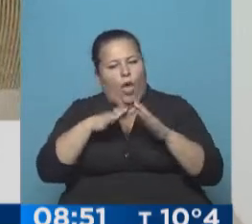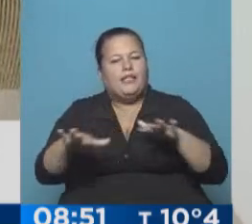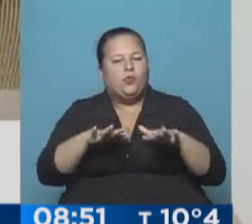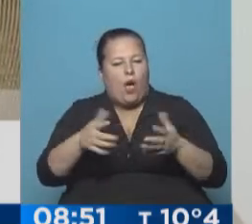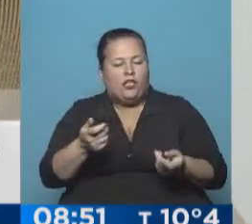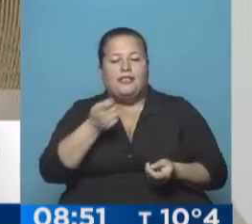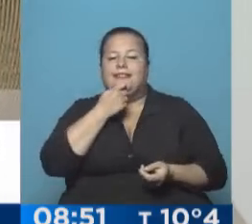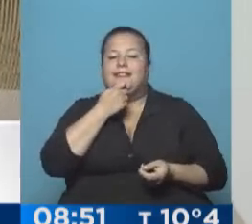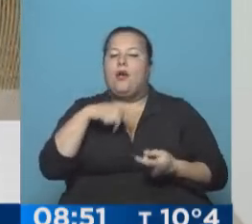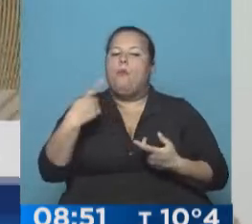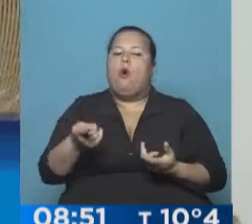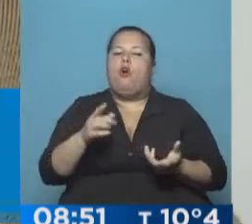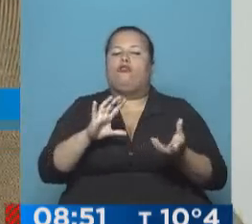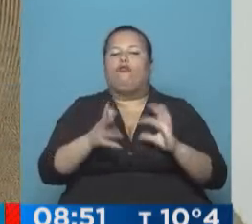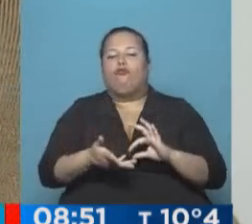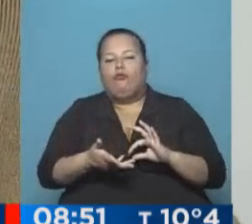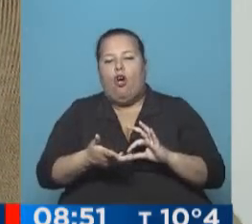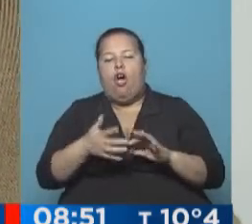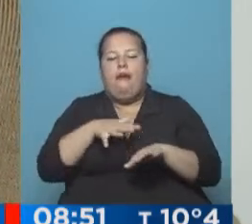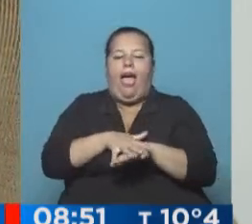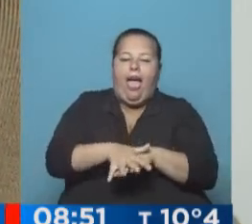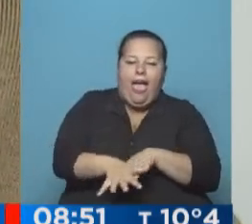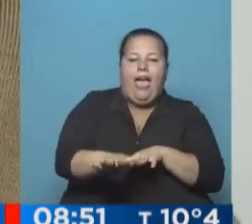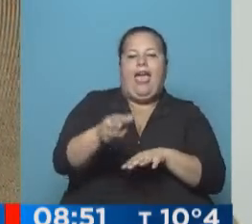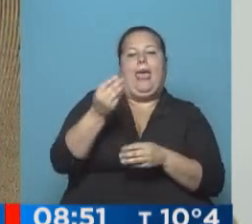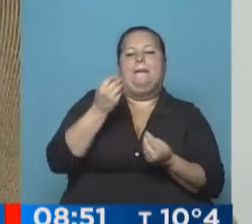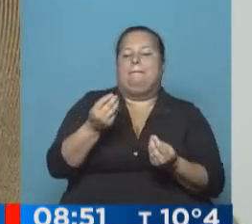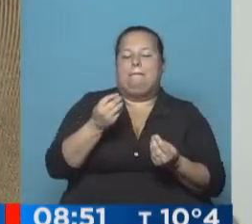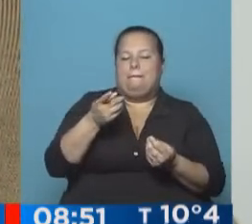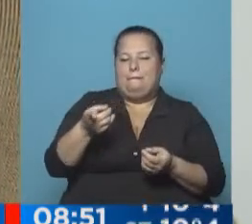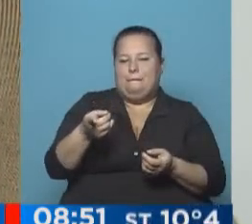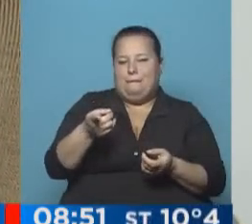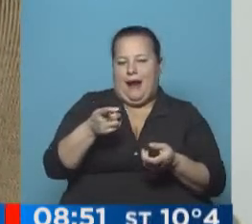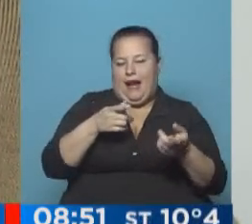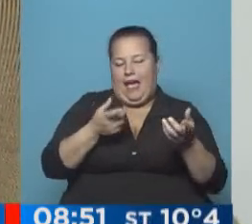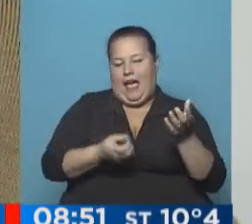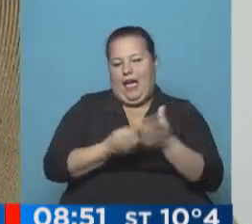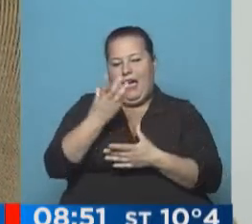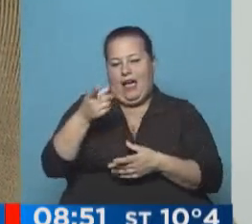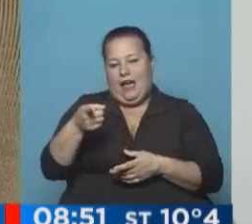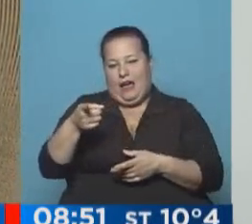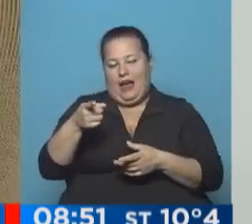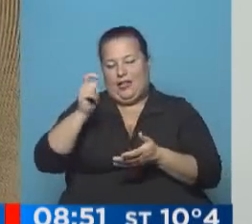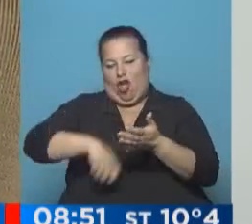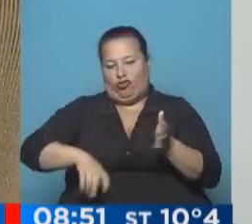si no pudo haber algún tipo de influencia sobre la realización de de de estas contrataciones